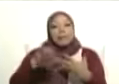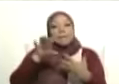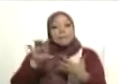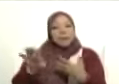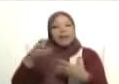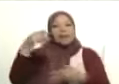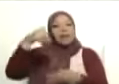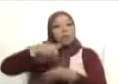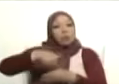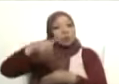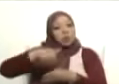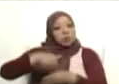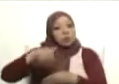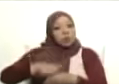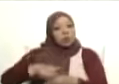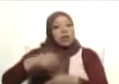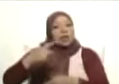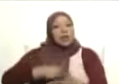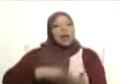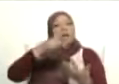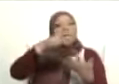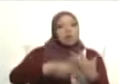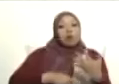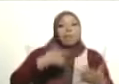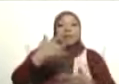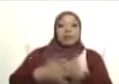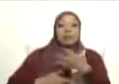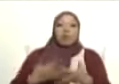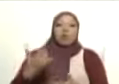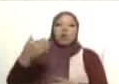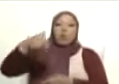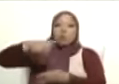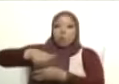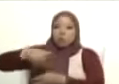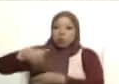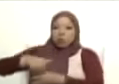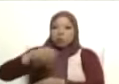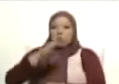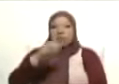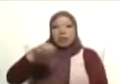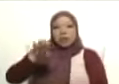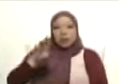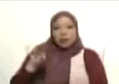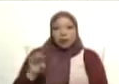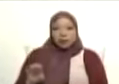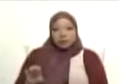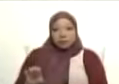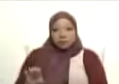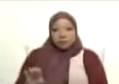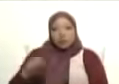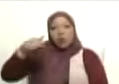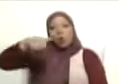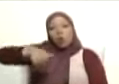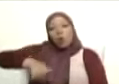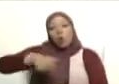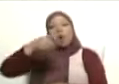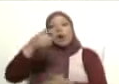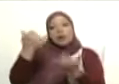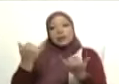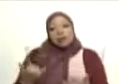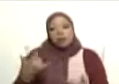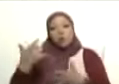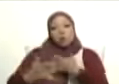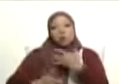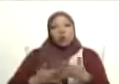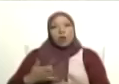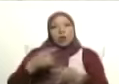de acuerdo al cronograma electoral establecido por el CNE, el Consejo Nacional Electoral, hoy se materializa la